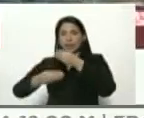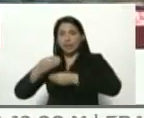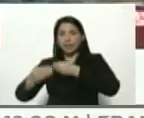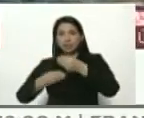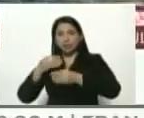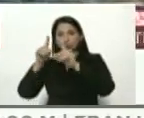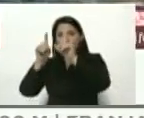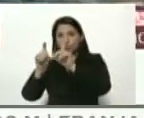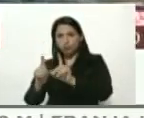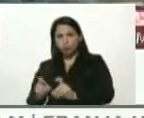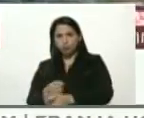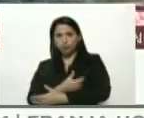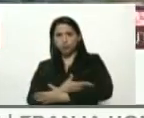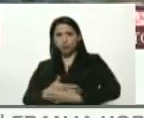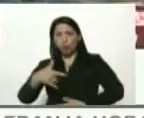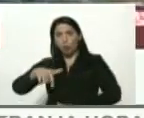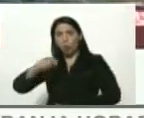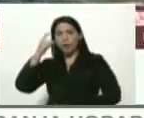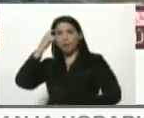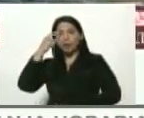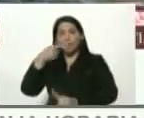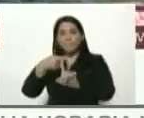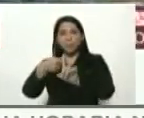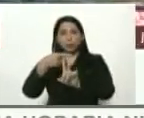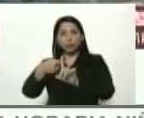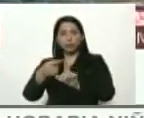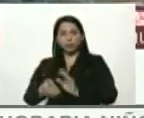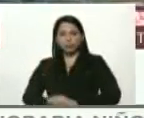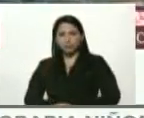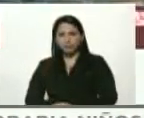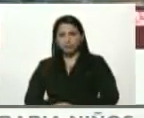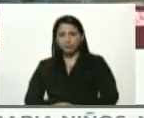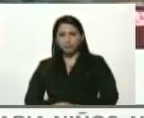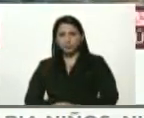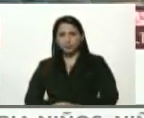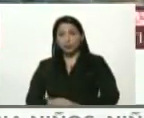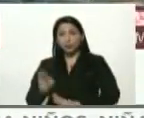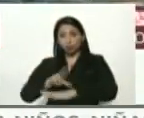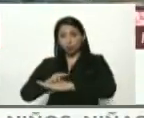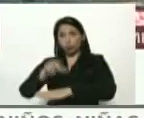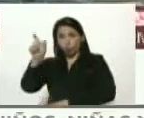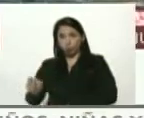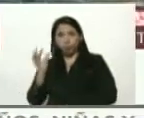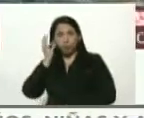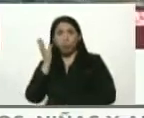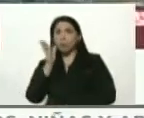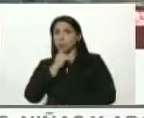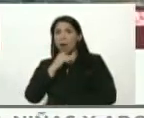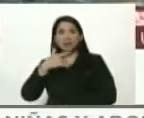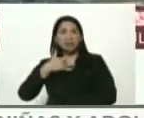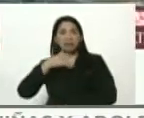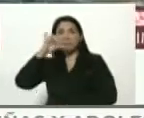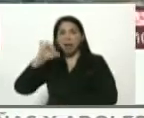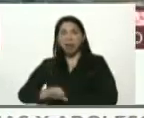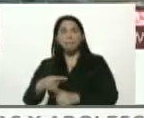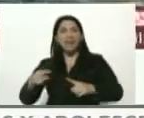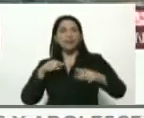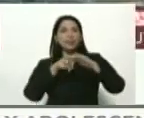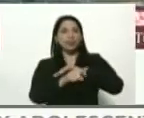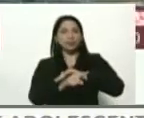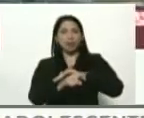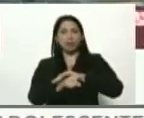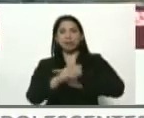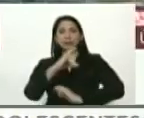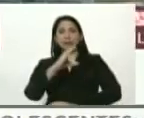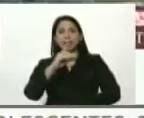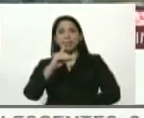prueba molecular y el día de hoy dio positivo. Esta doctora está asintomática y ya ha sido ingresada en un